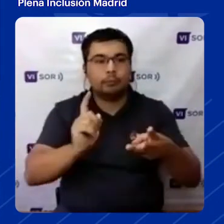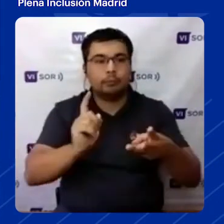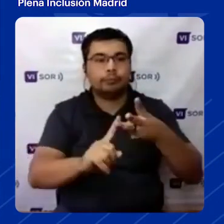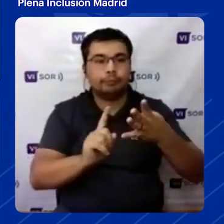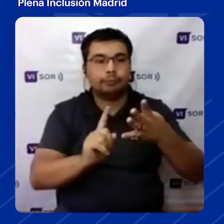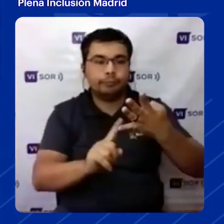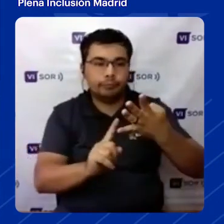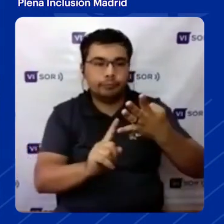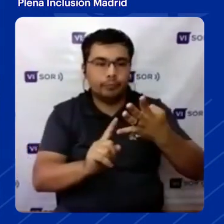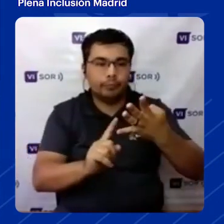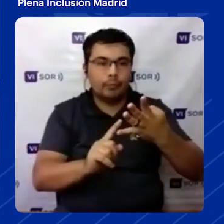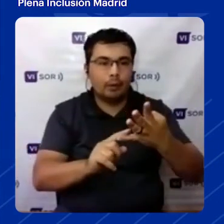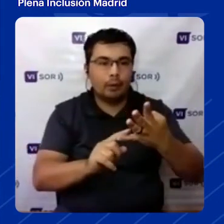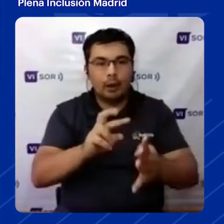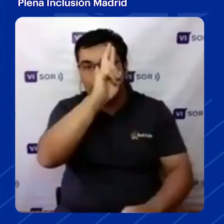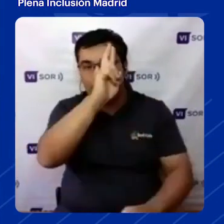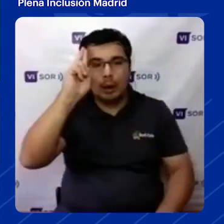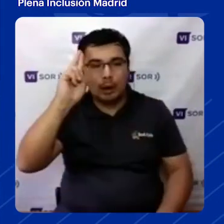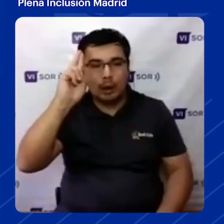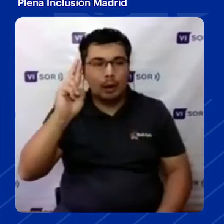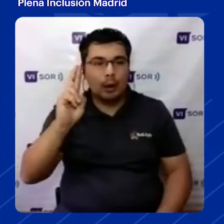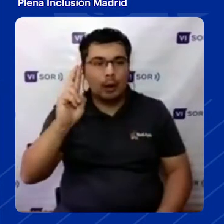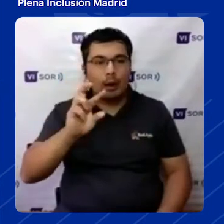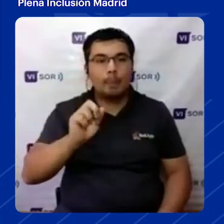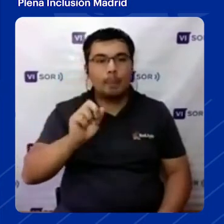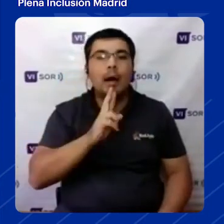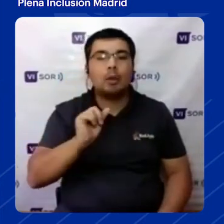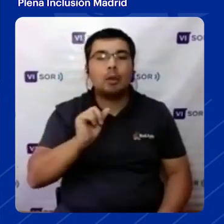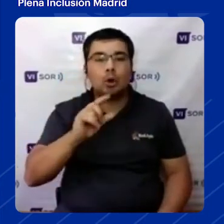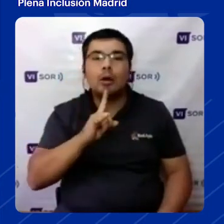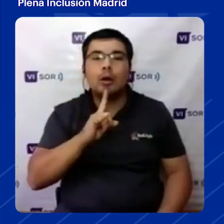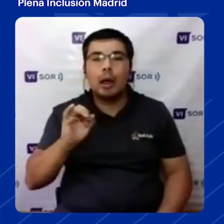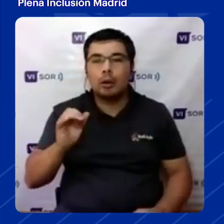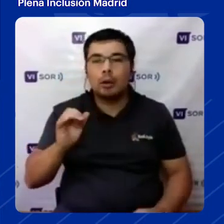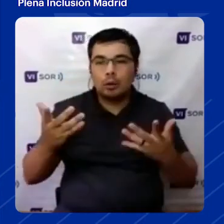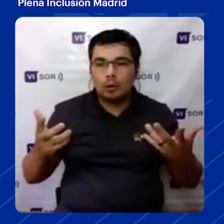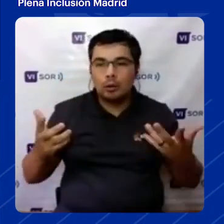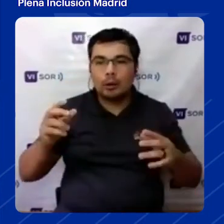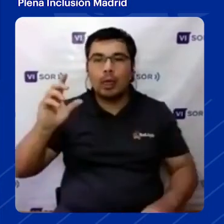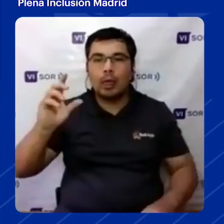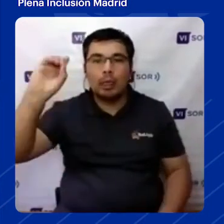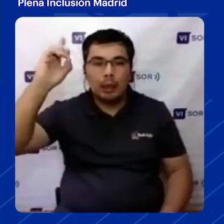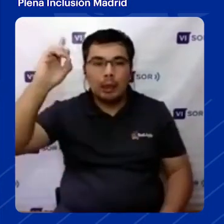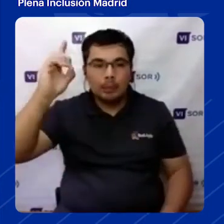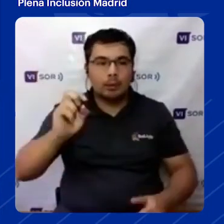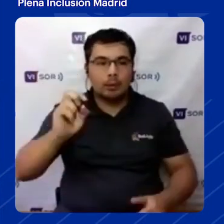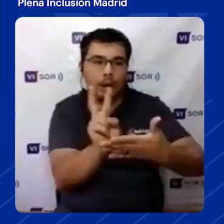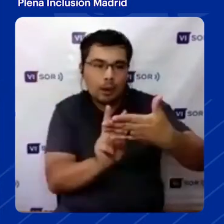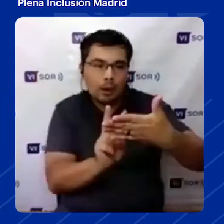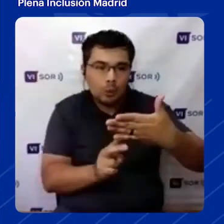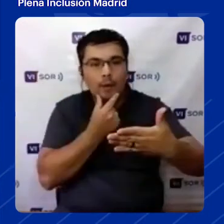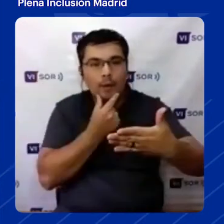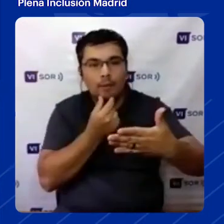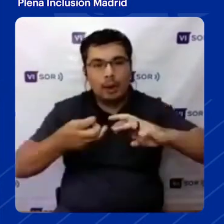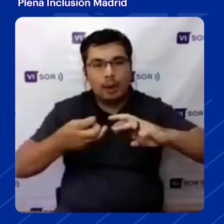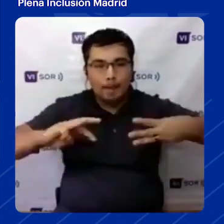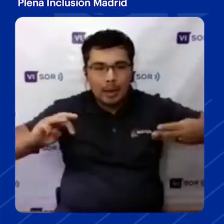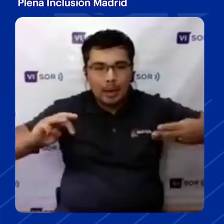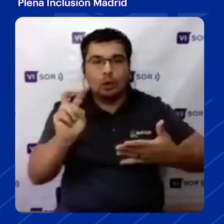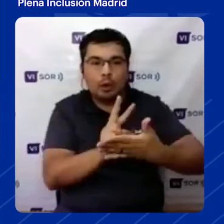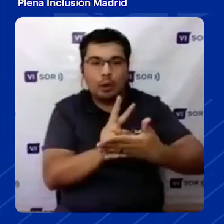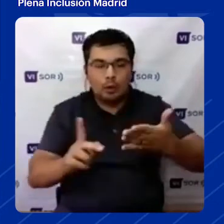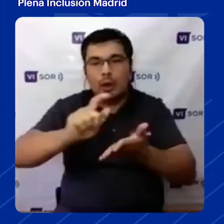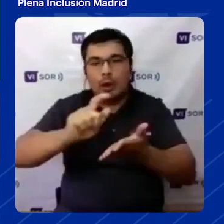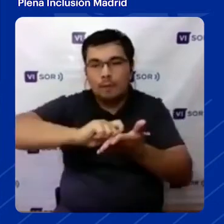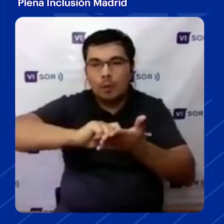Discapacidad presentó hace unos años también un libro metodológico, lectura fácil, métodos de redacción y evaluación, y desde nuestra organización hicimos un manual